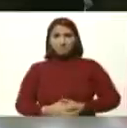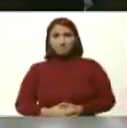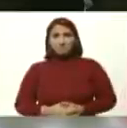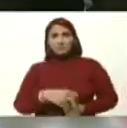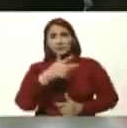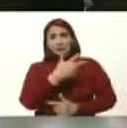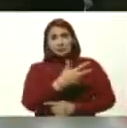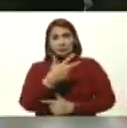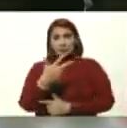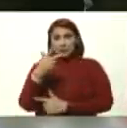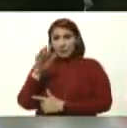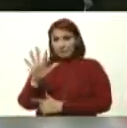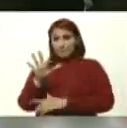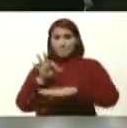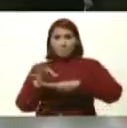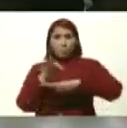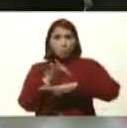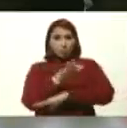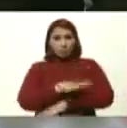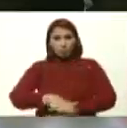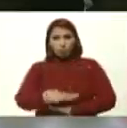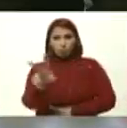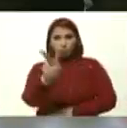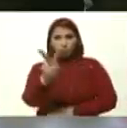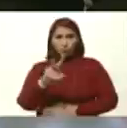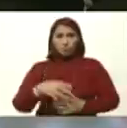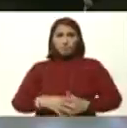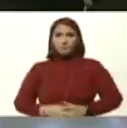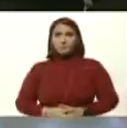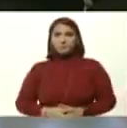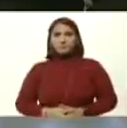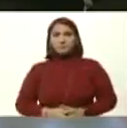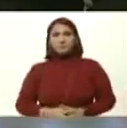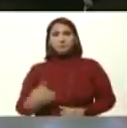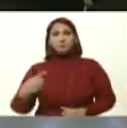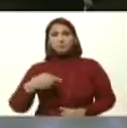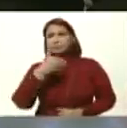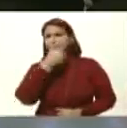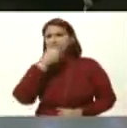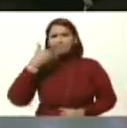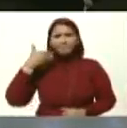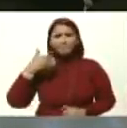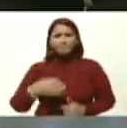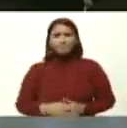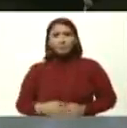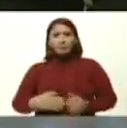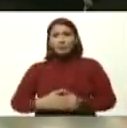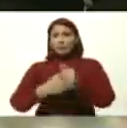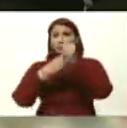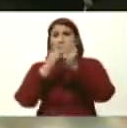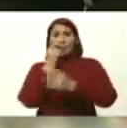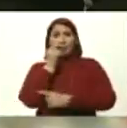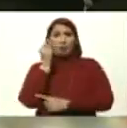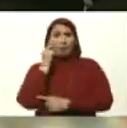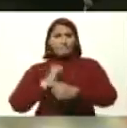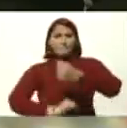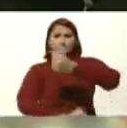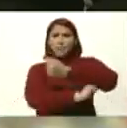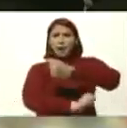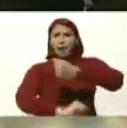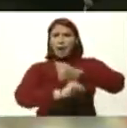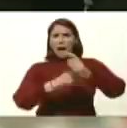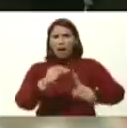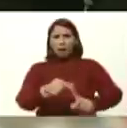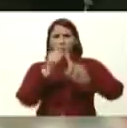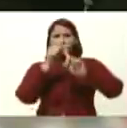los 335 municipios. Tenemos los mejores líderes y lideresas de la base